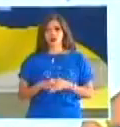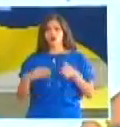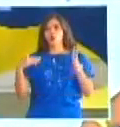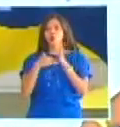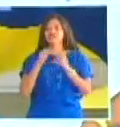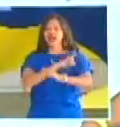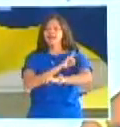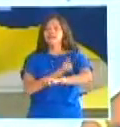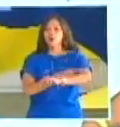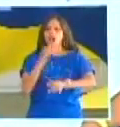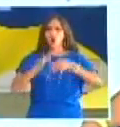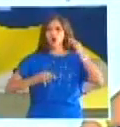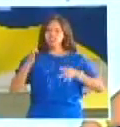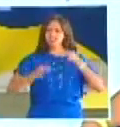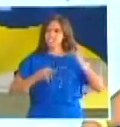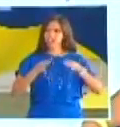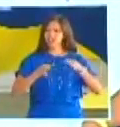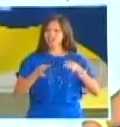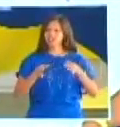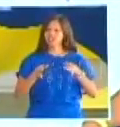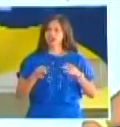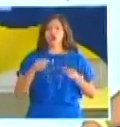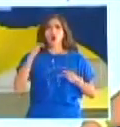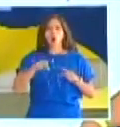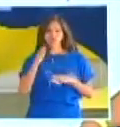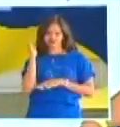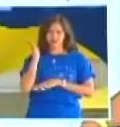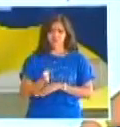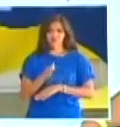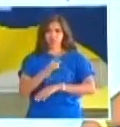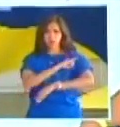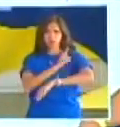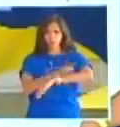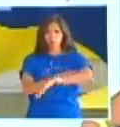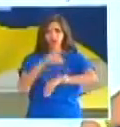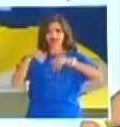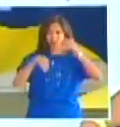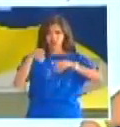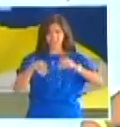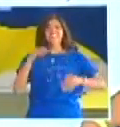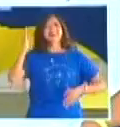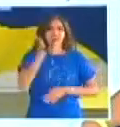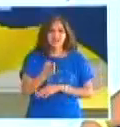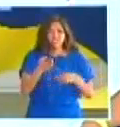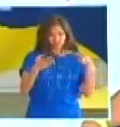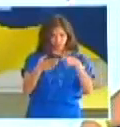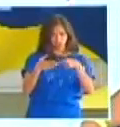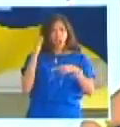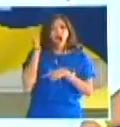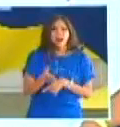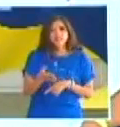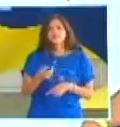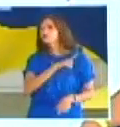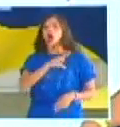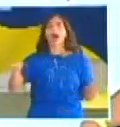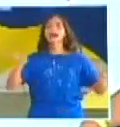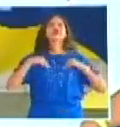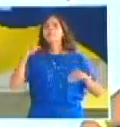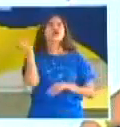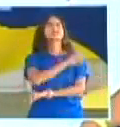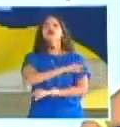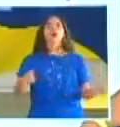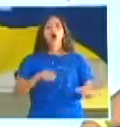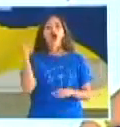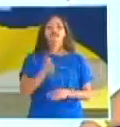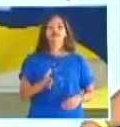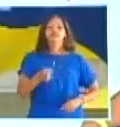Judicial. Hoy sancionan a la presidenta del Poder Electoral. Sanciones. No reconocemos ninguna sanción.